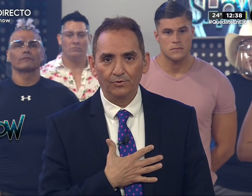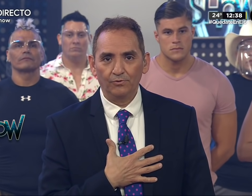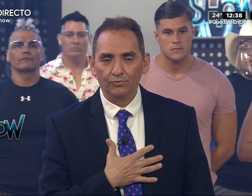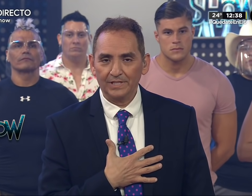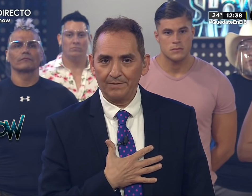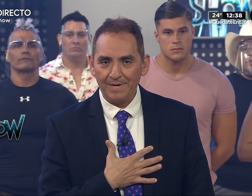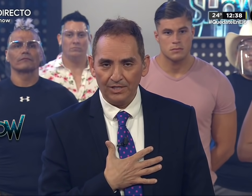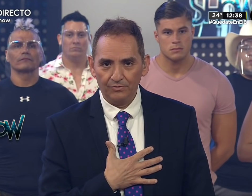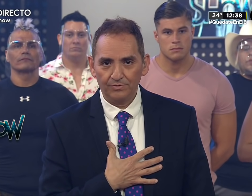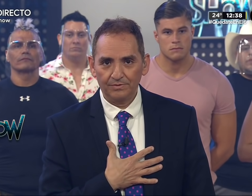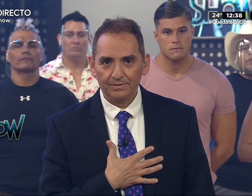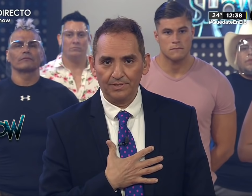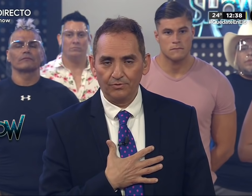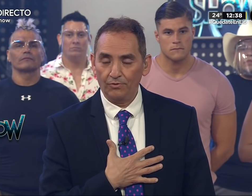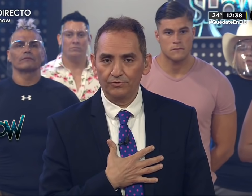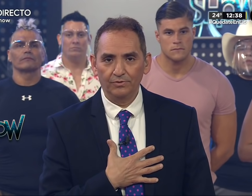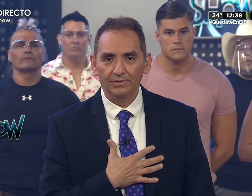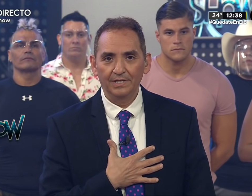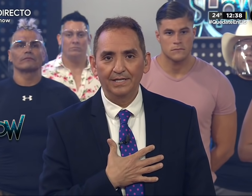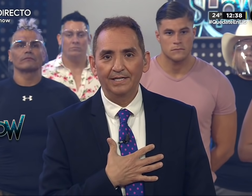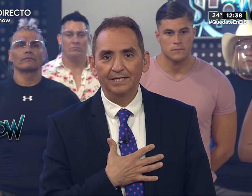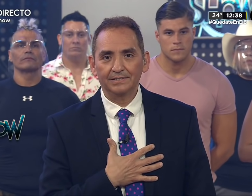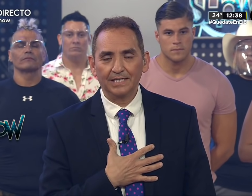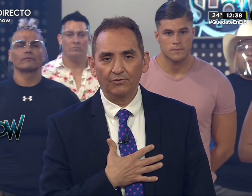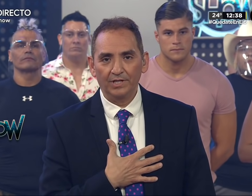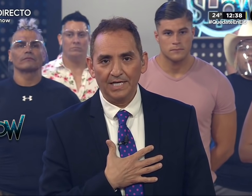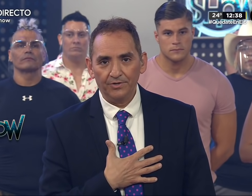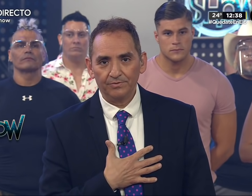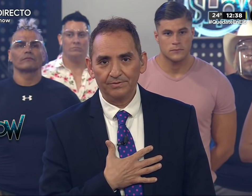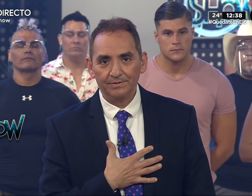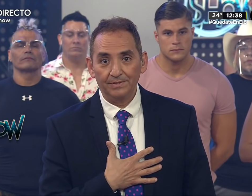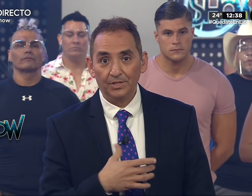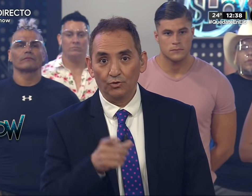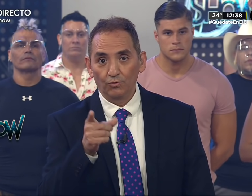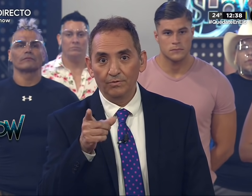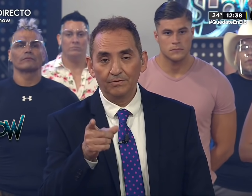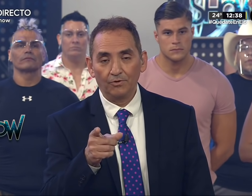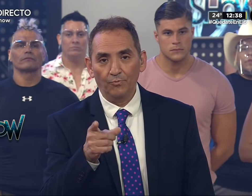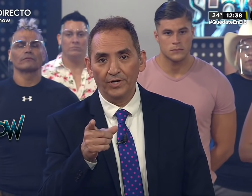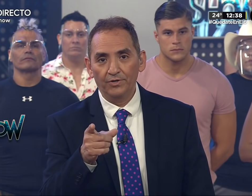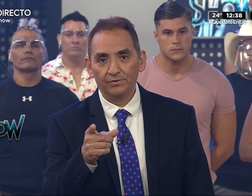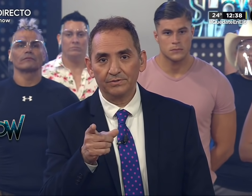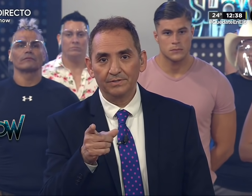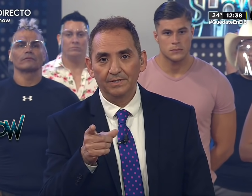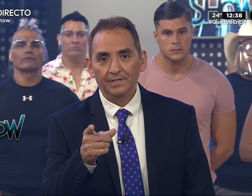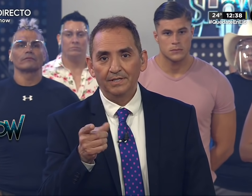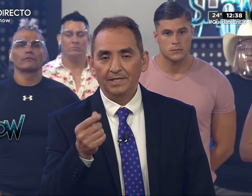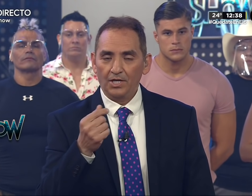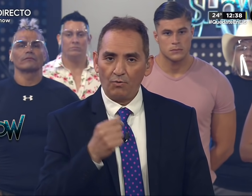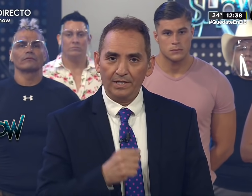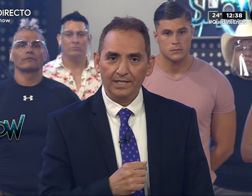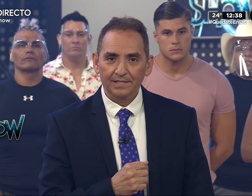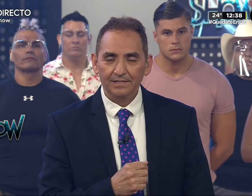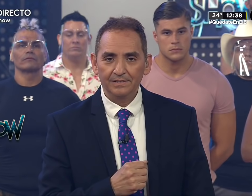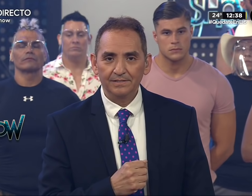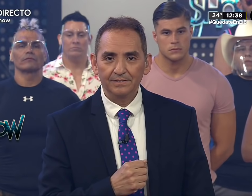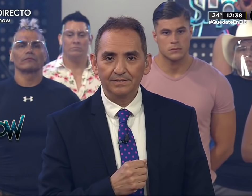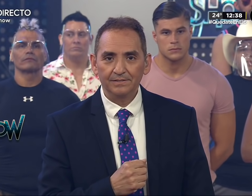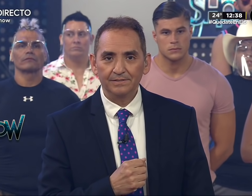como tus hermanos, que todos son extraordinarios. Y tú, como ellos y